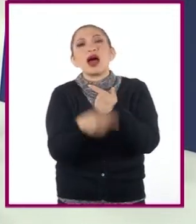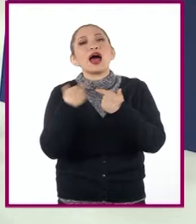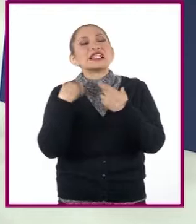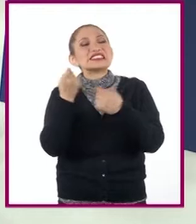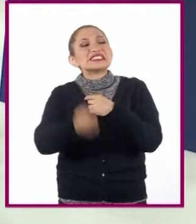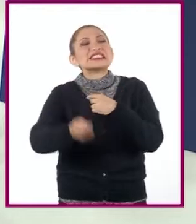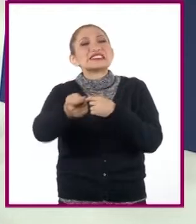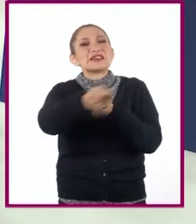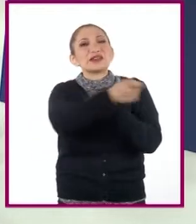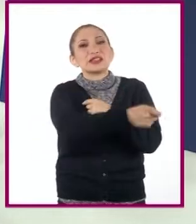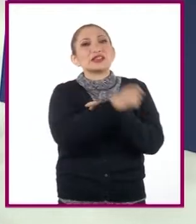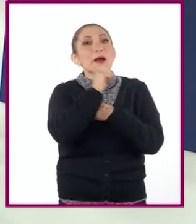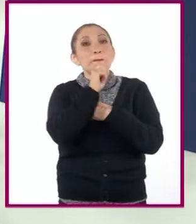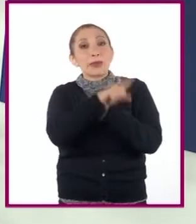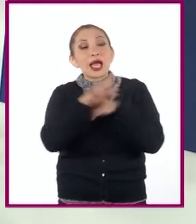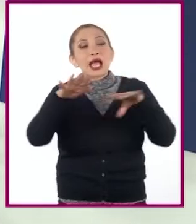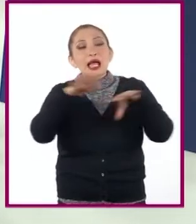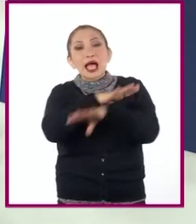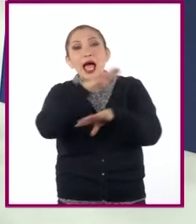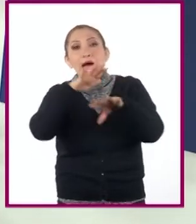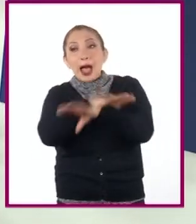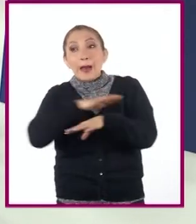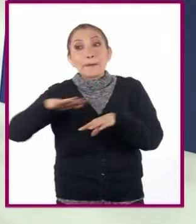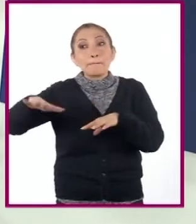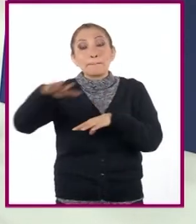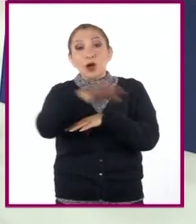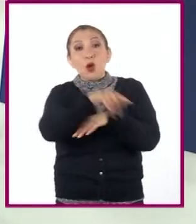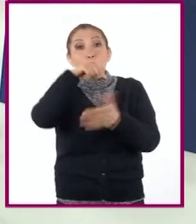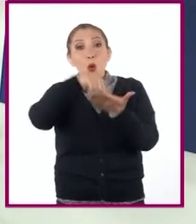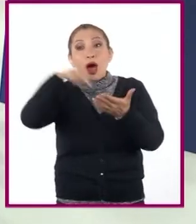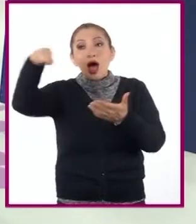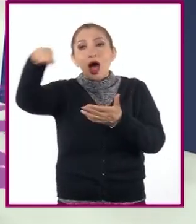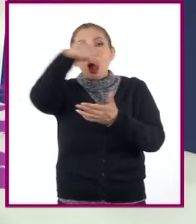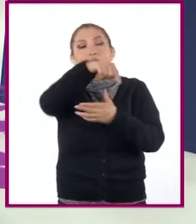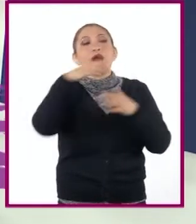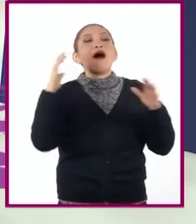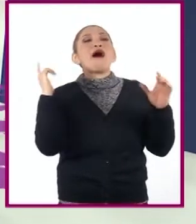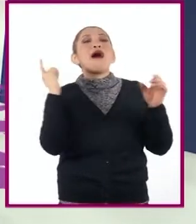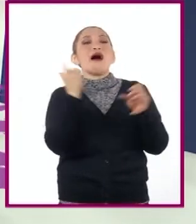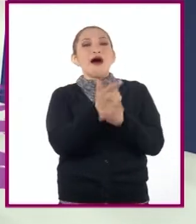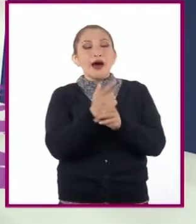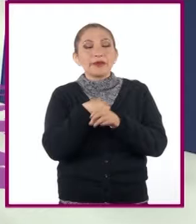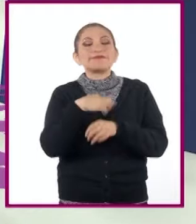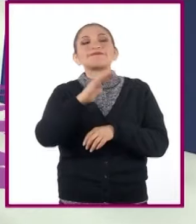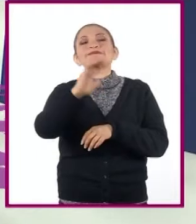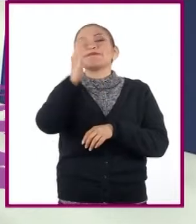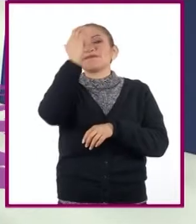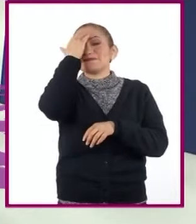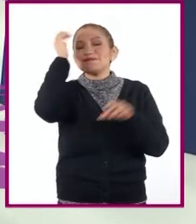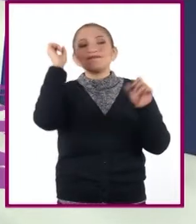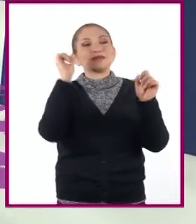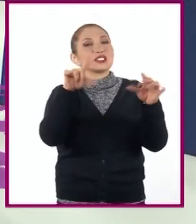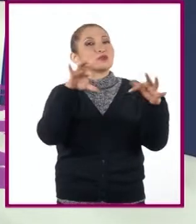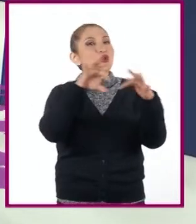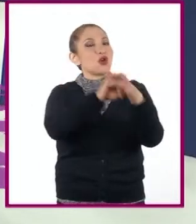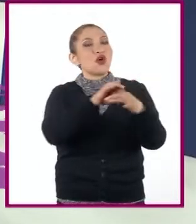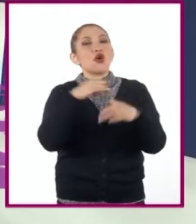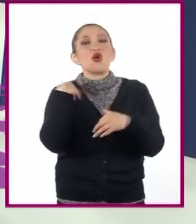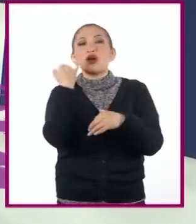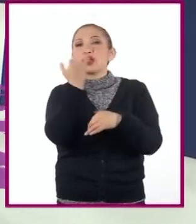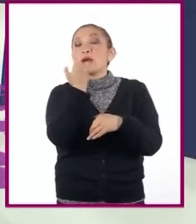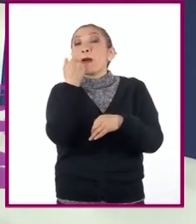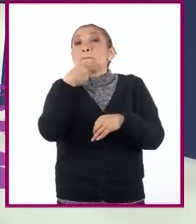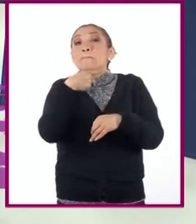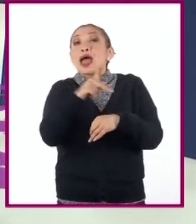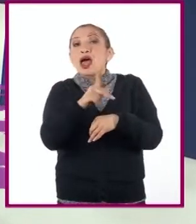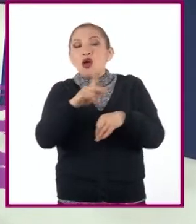que tienen, así como los cambios de un lugar a otro, es una forma de reconocer que tenemos una misma lengua, pero que esa